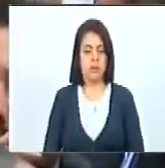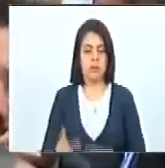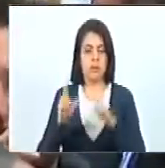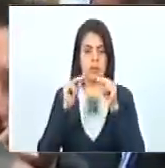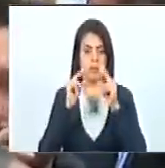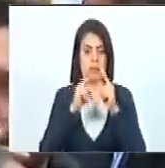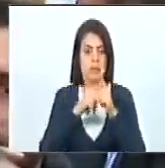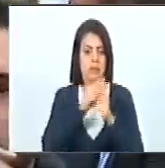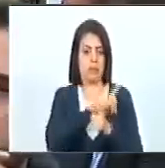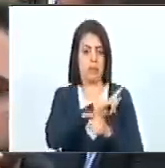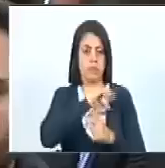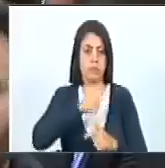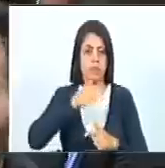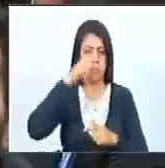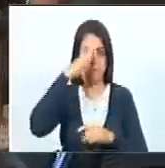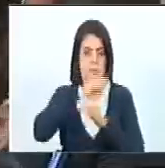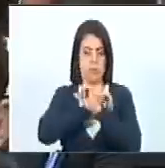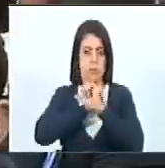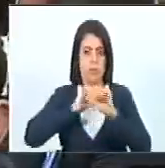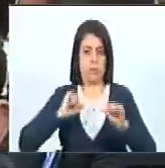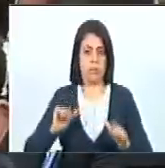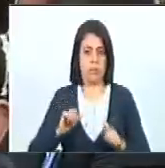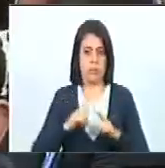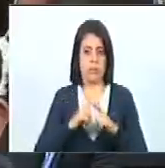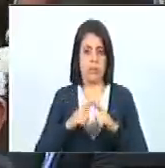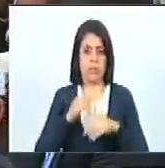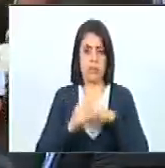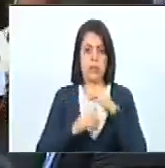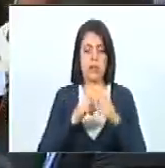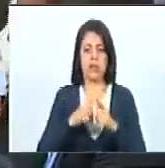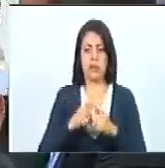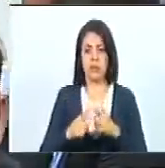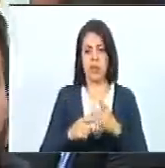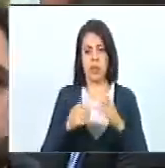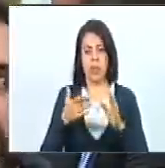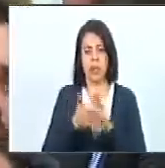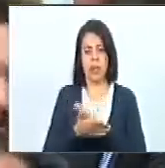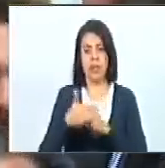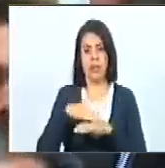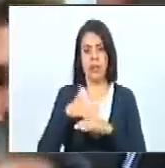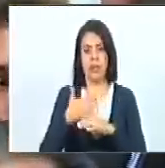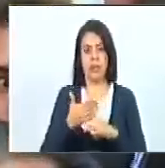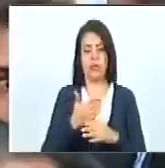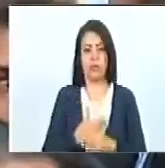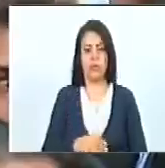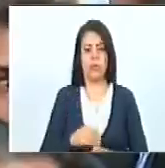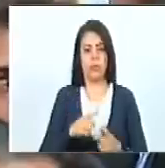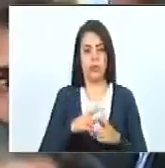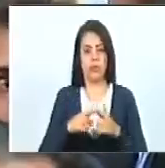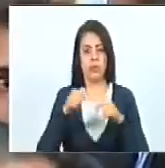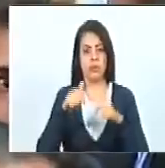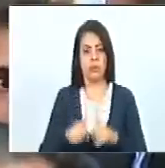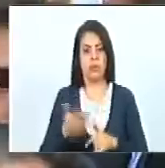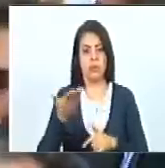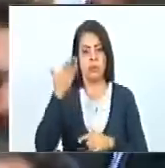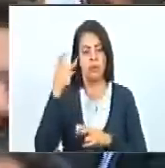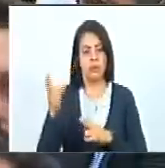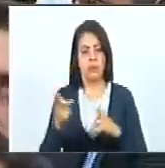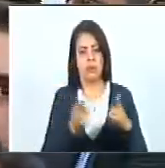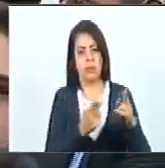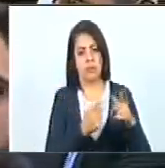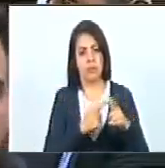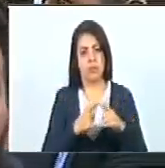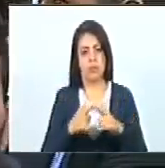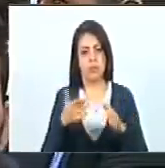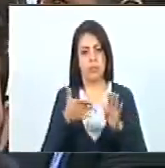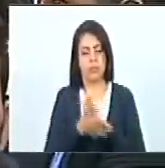con el general Churio, quien conoce la materia y quien conoce la zona, y aquí hay muchos representantes, diputados